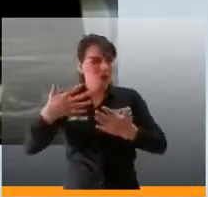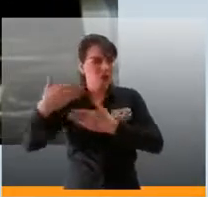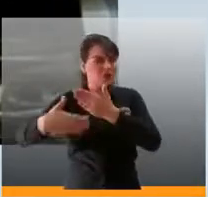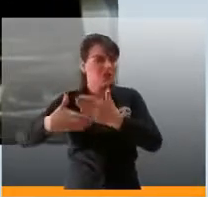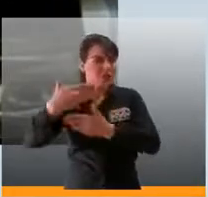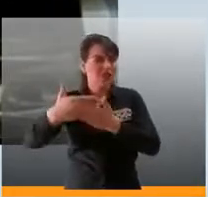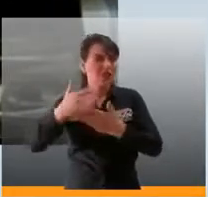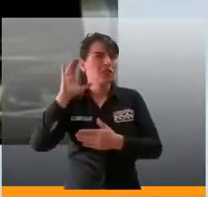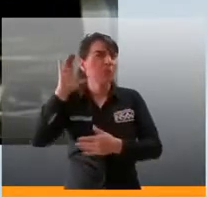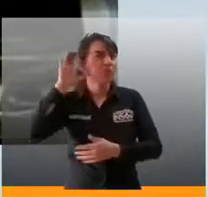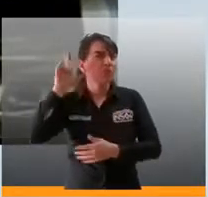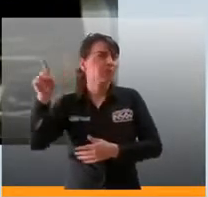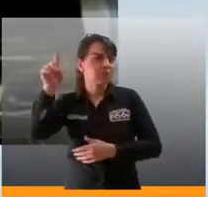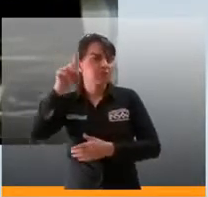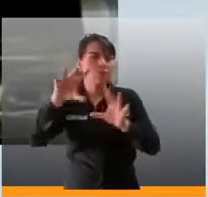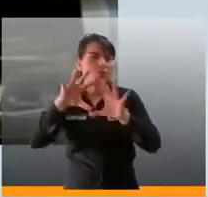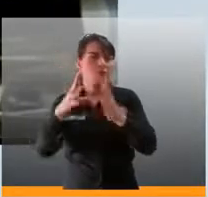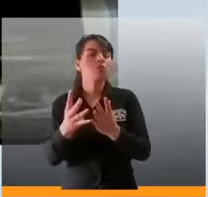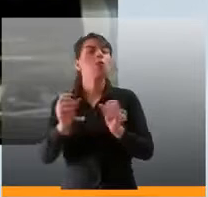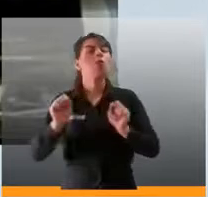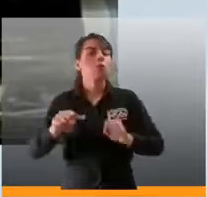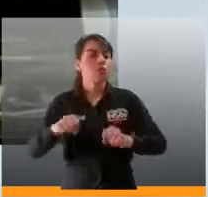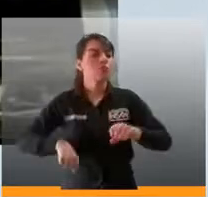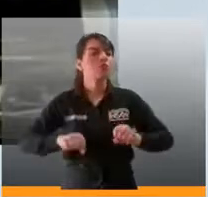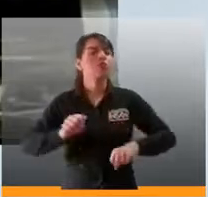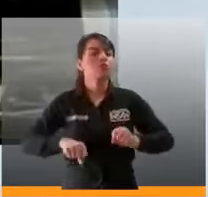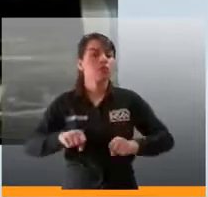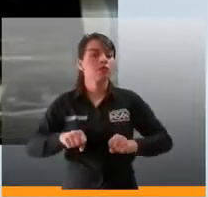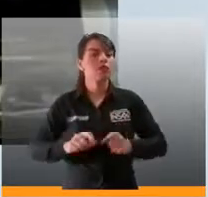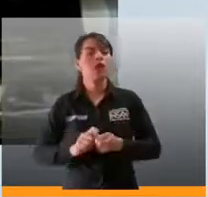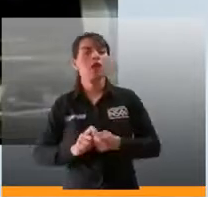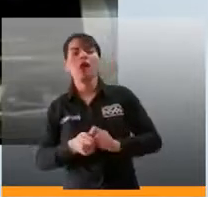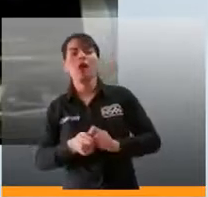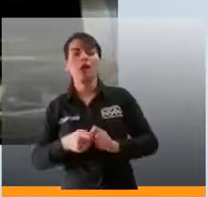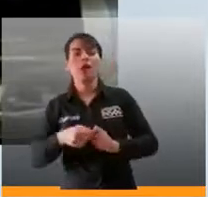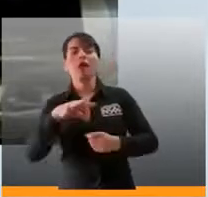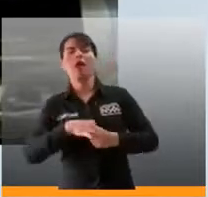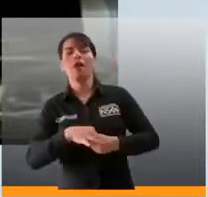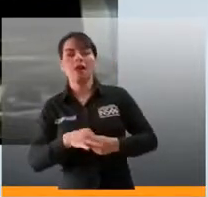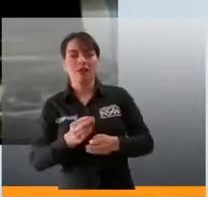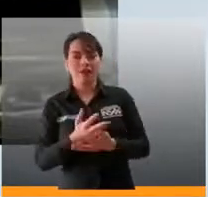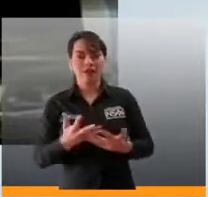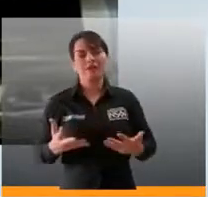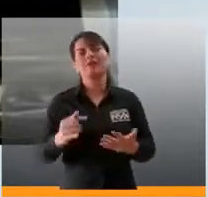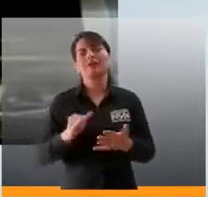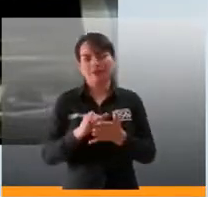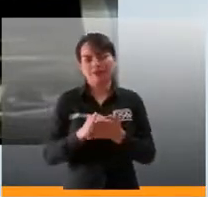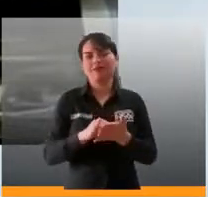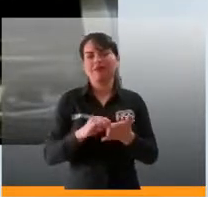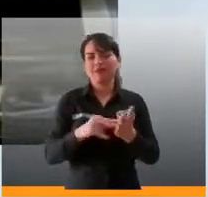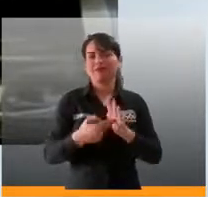en este momento en el mundo entero, puede ser tremendamente violatoria de la dignidad